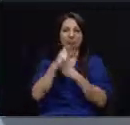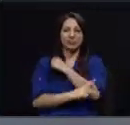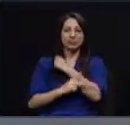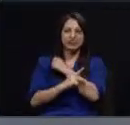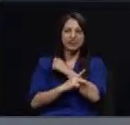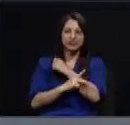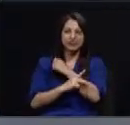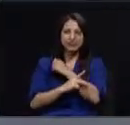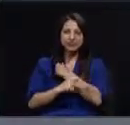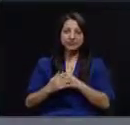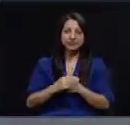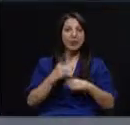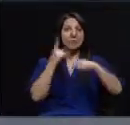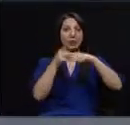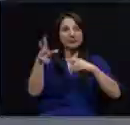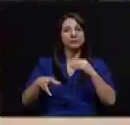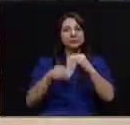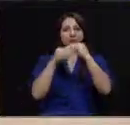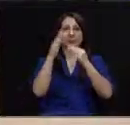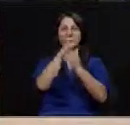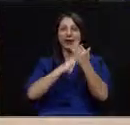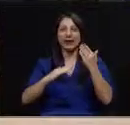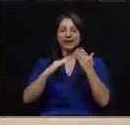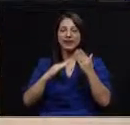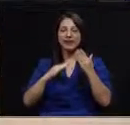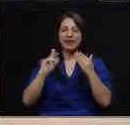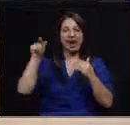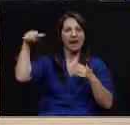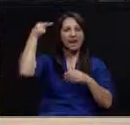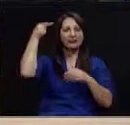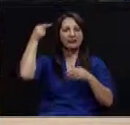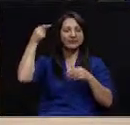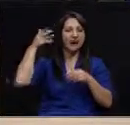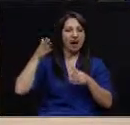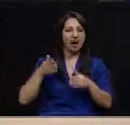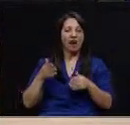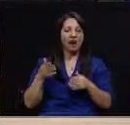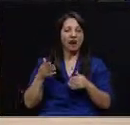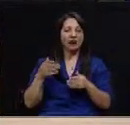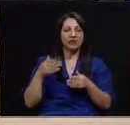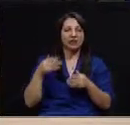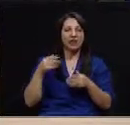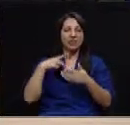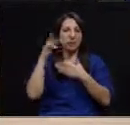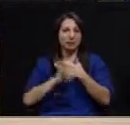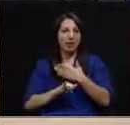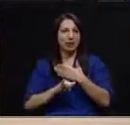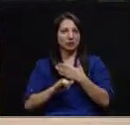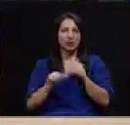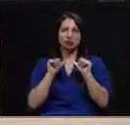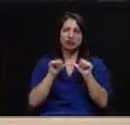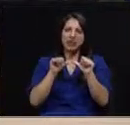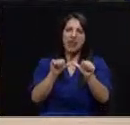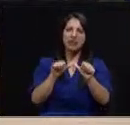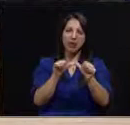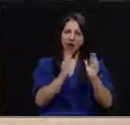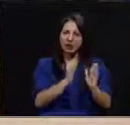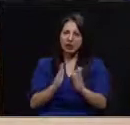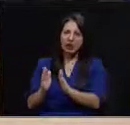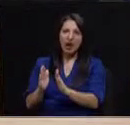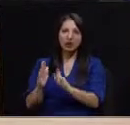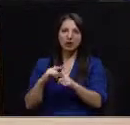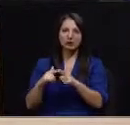patria. Y cuando eso le suma a usted la parte, digamos, de gerencia de un proyecto, ¿verdad?, que sea sostenible y